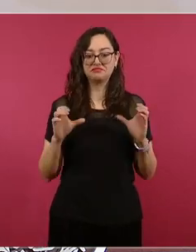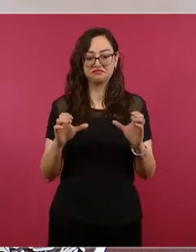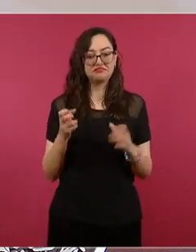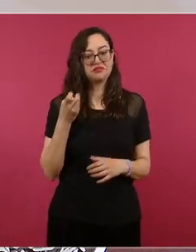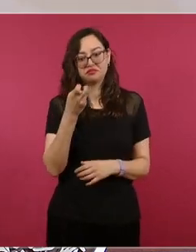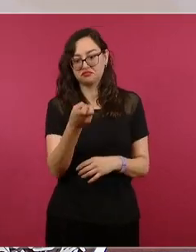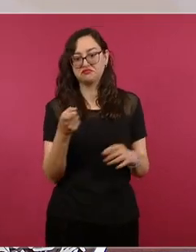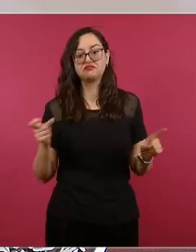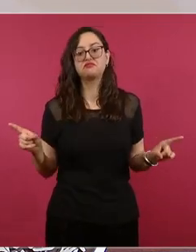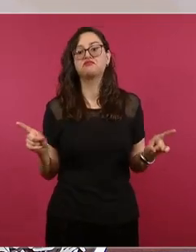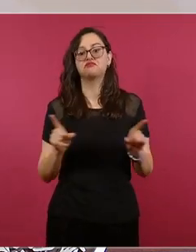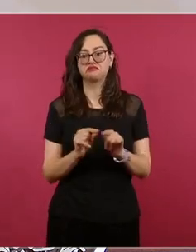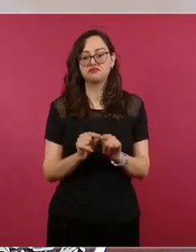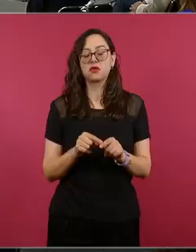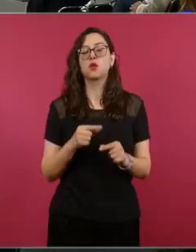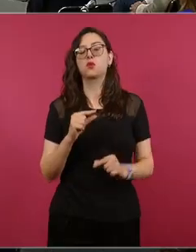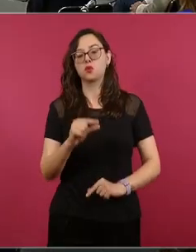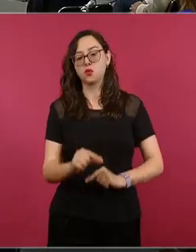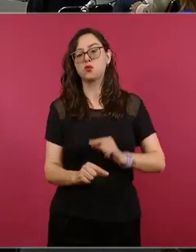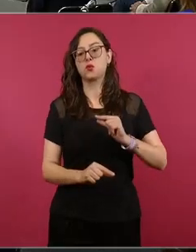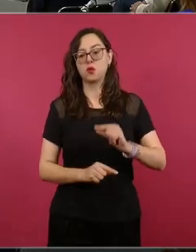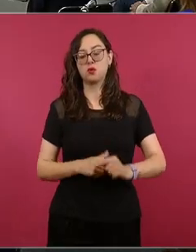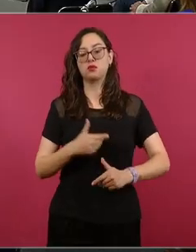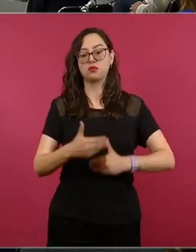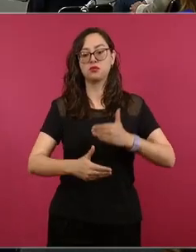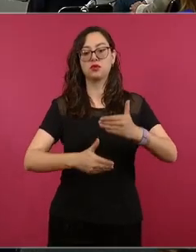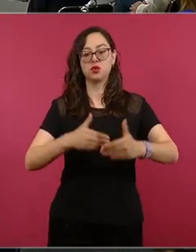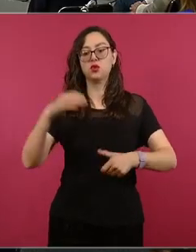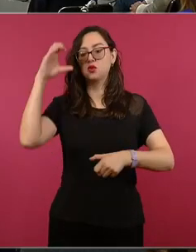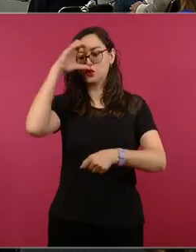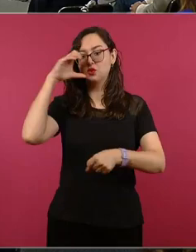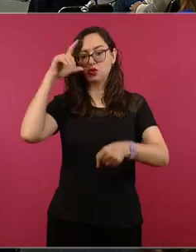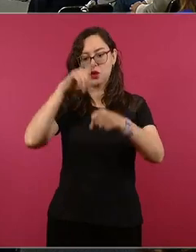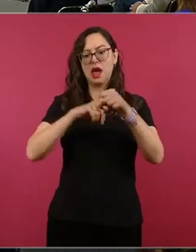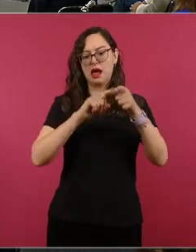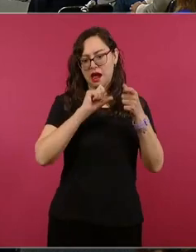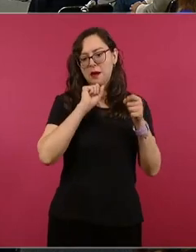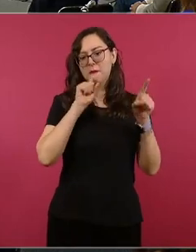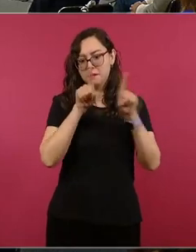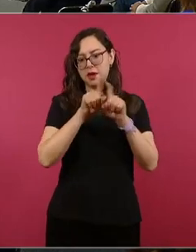está. Es algo con lo que poco a poco y de manera hasta cultural nos vamos a tener que ir acostumbrando.